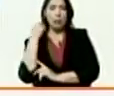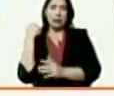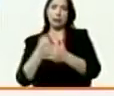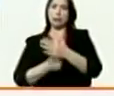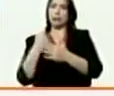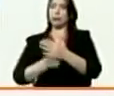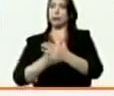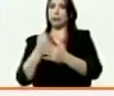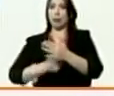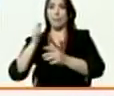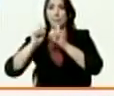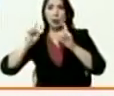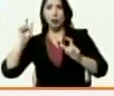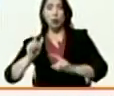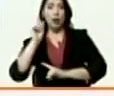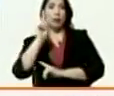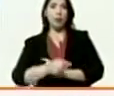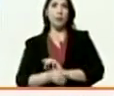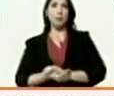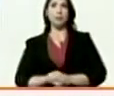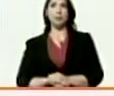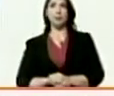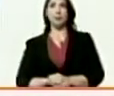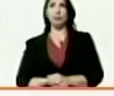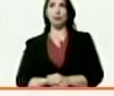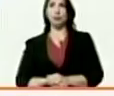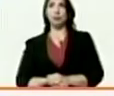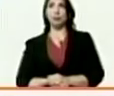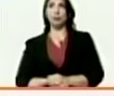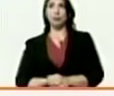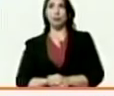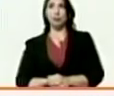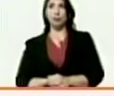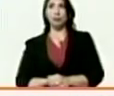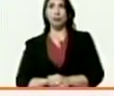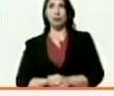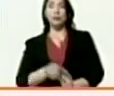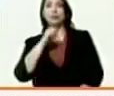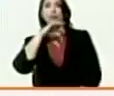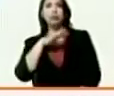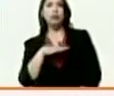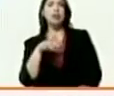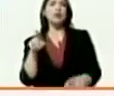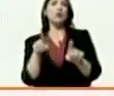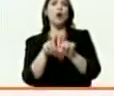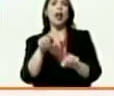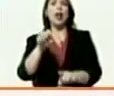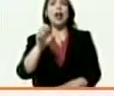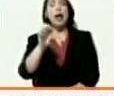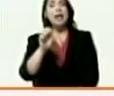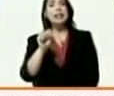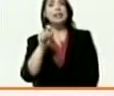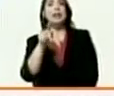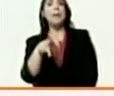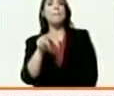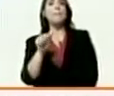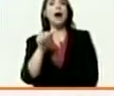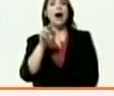luchadores incluso de una épica como Espartaco, que luchó contra la